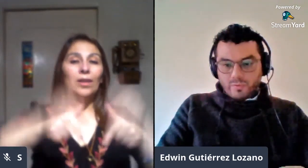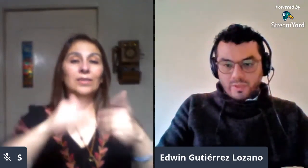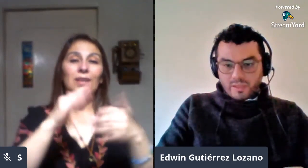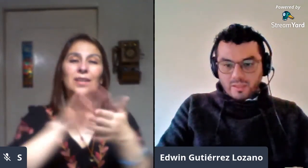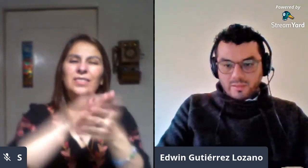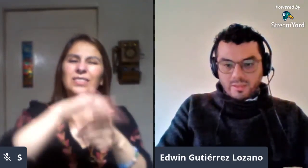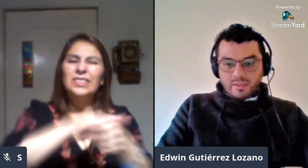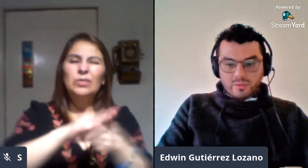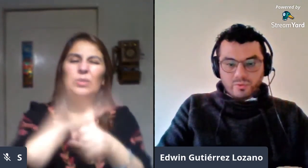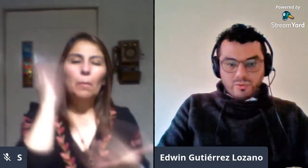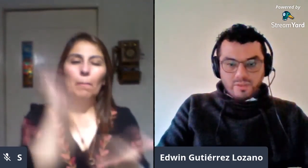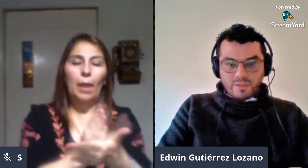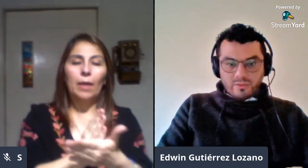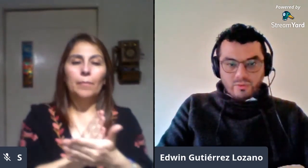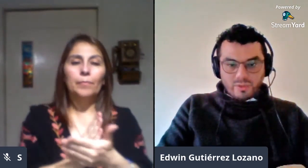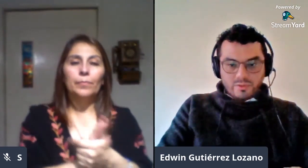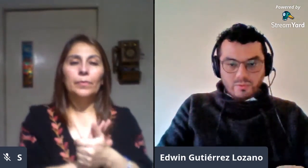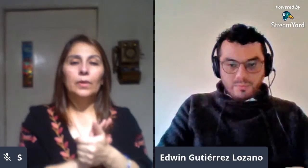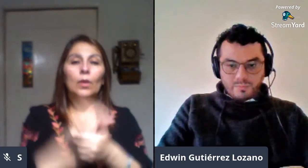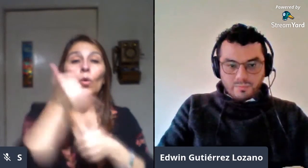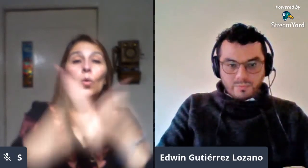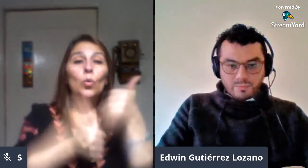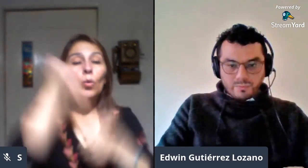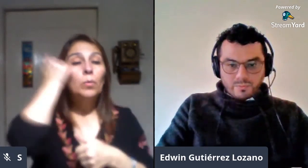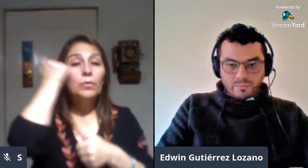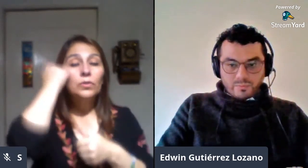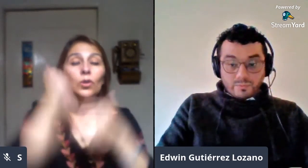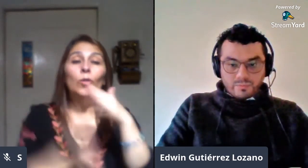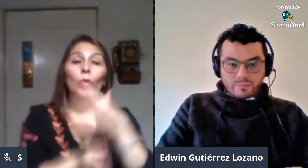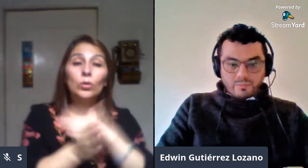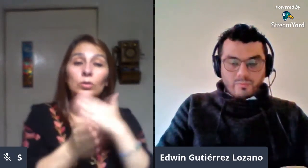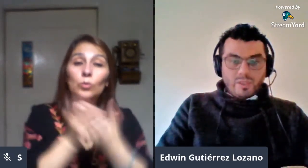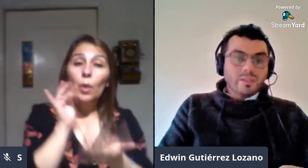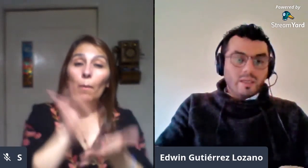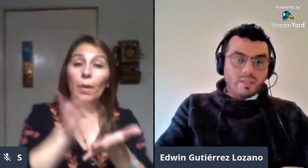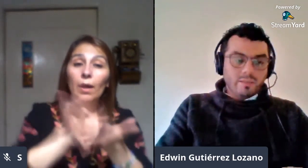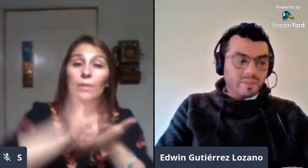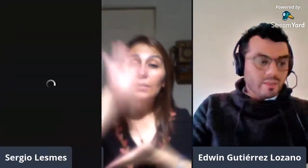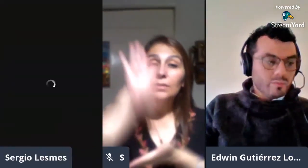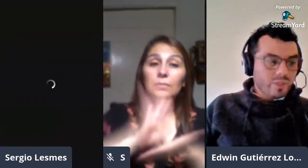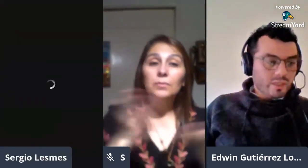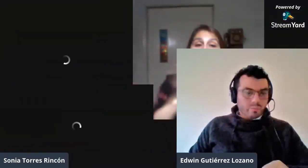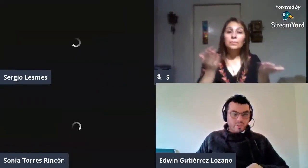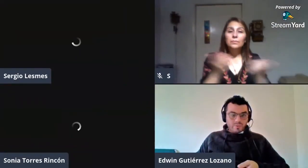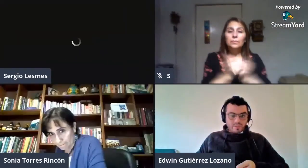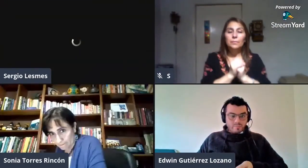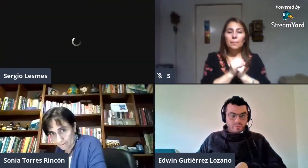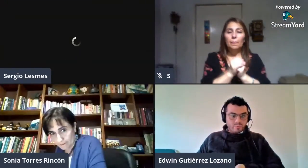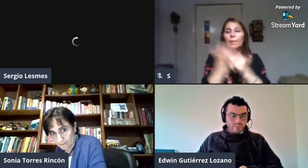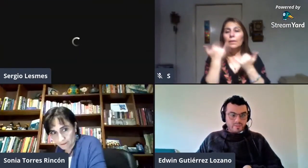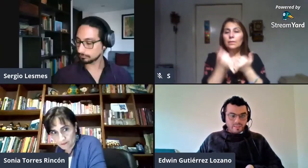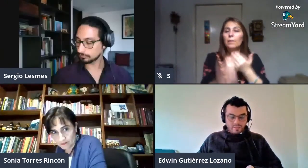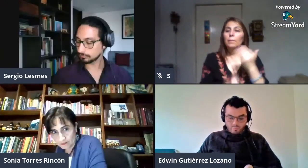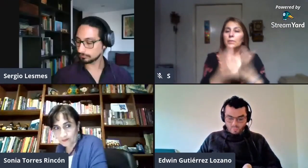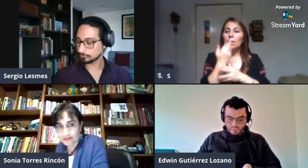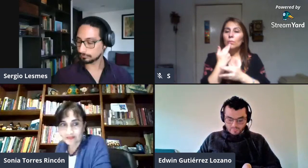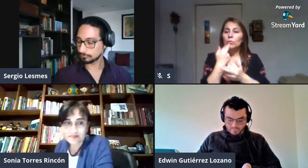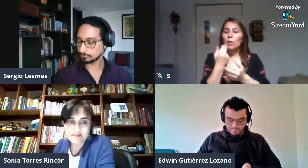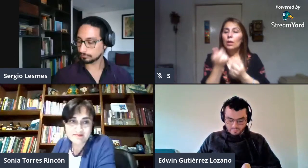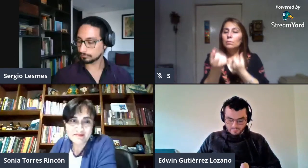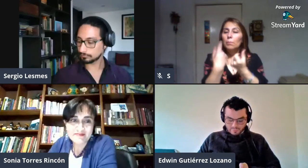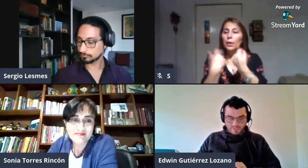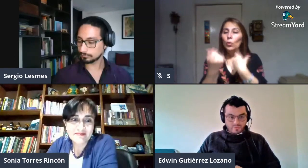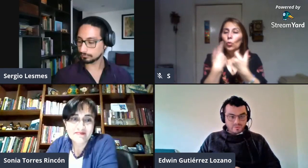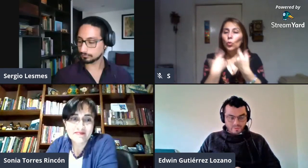¿Qué profe quiere seguirnos contestando esto? Y ya le empezamos a dar paso a las preguntas del